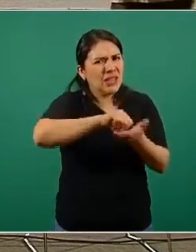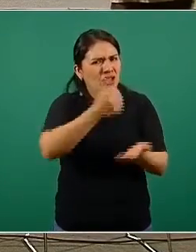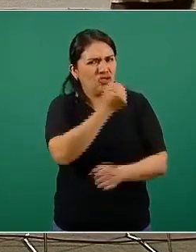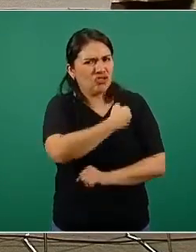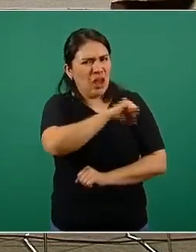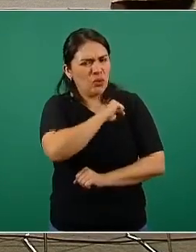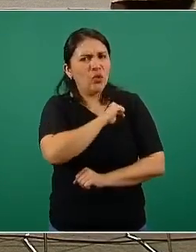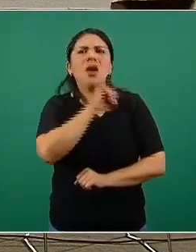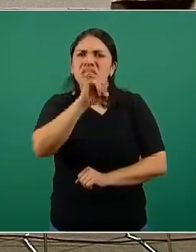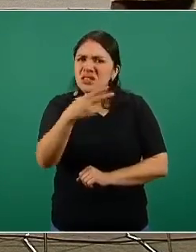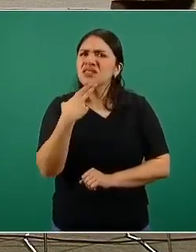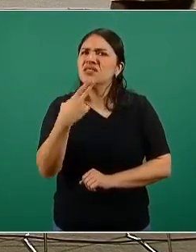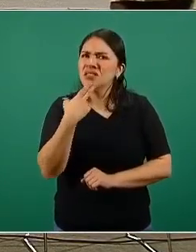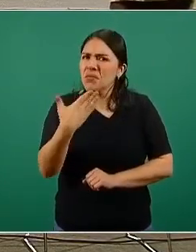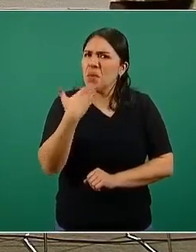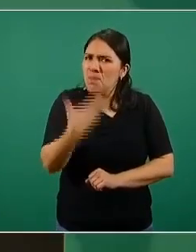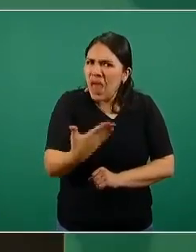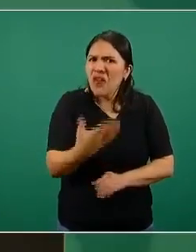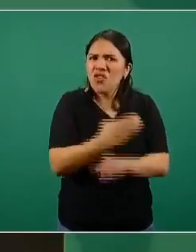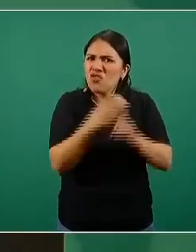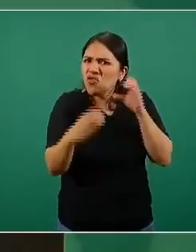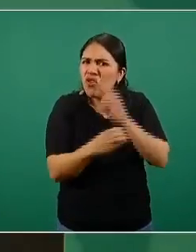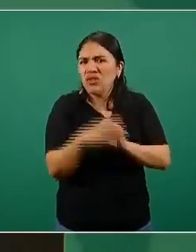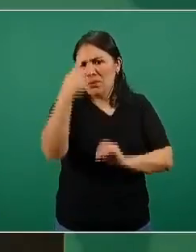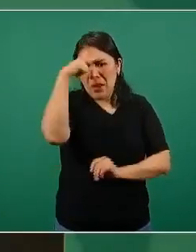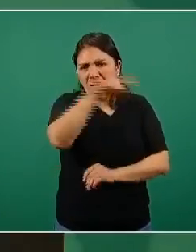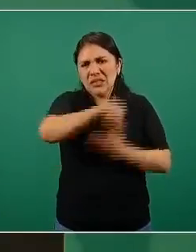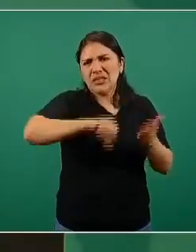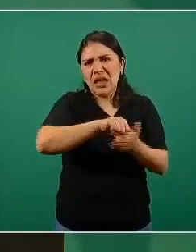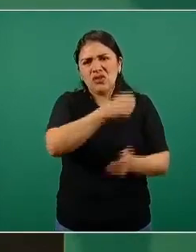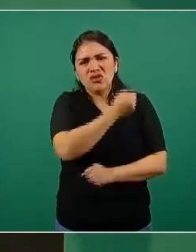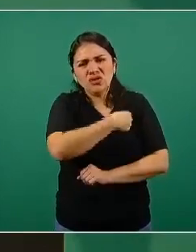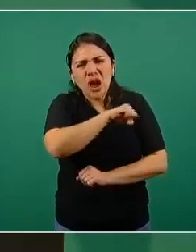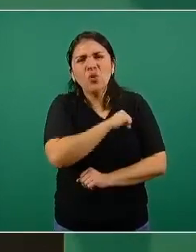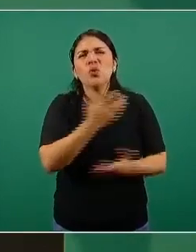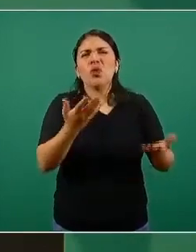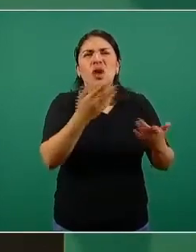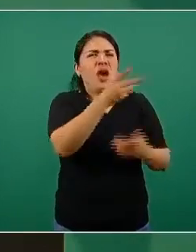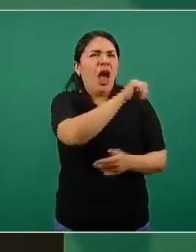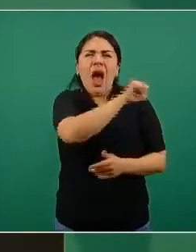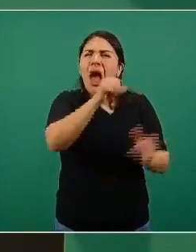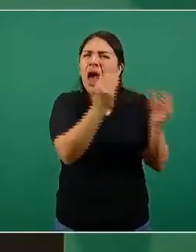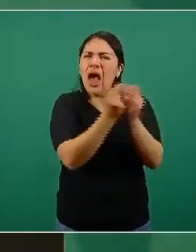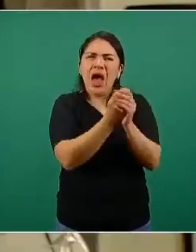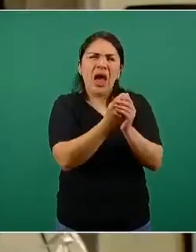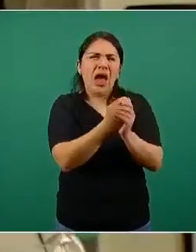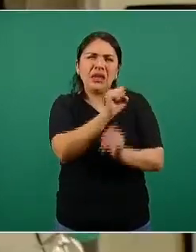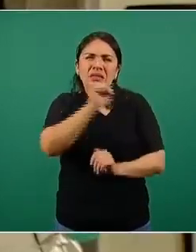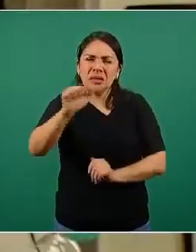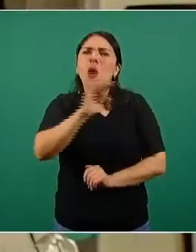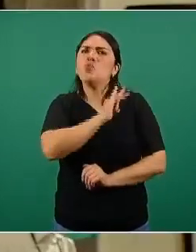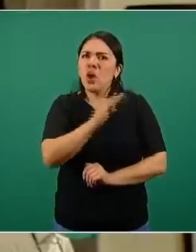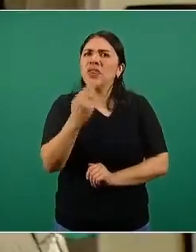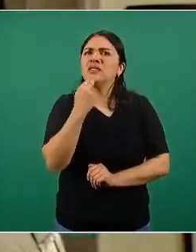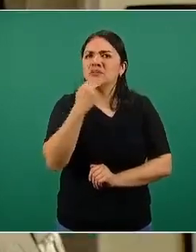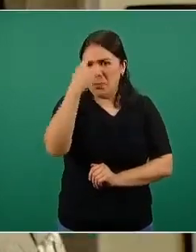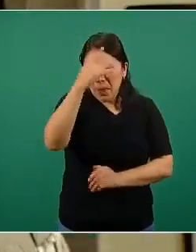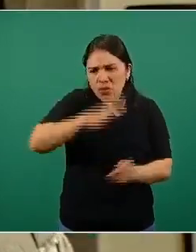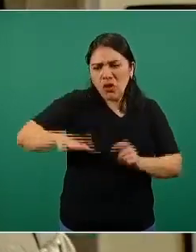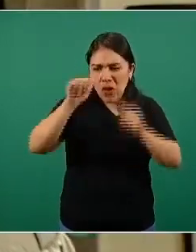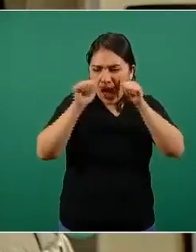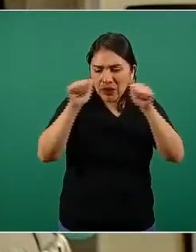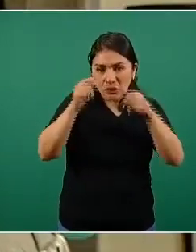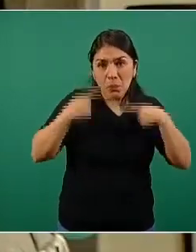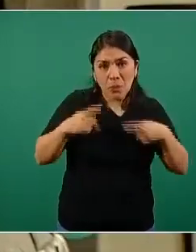que funcionan bastante, grandes funciones del centro de salud y de todo el sector salud que pueden funcionar para la ciudadanía,